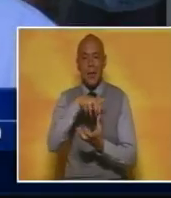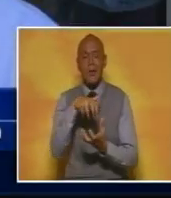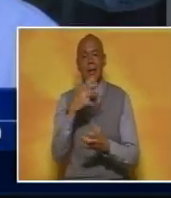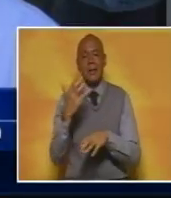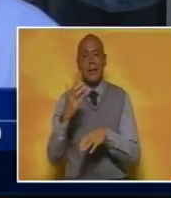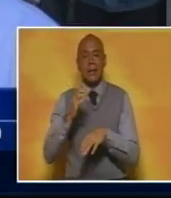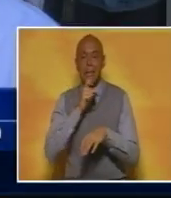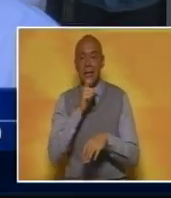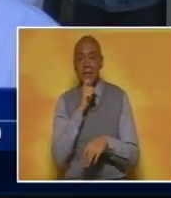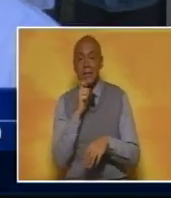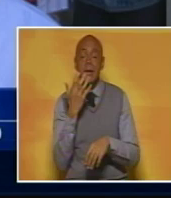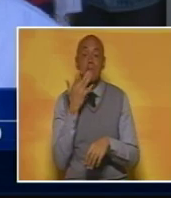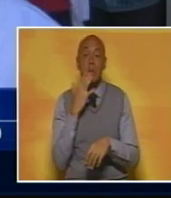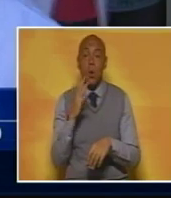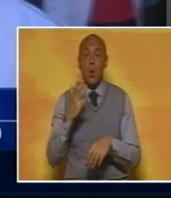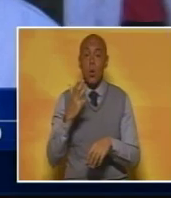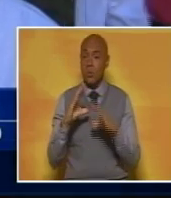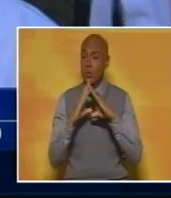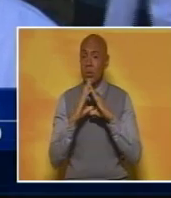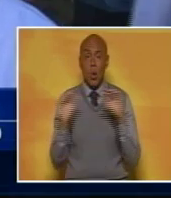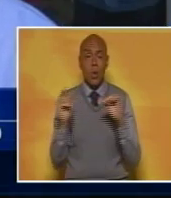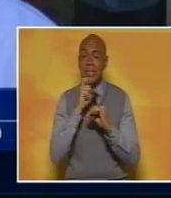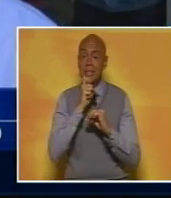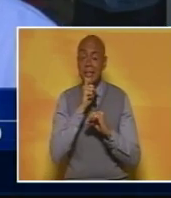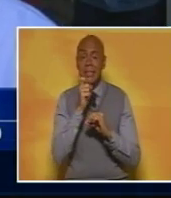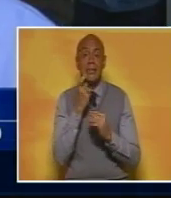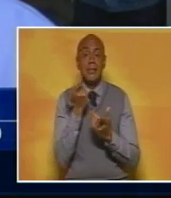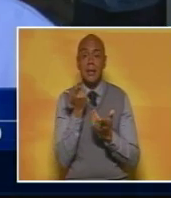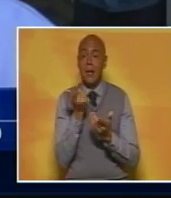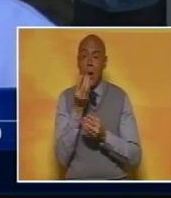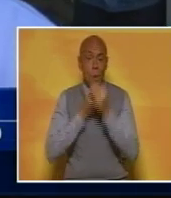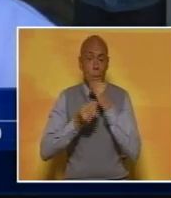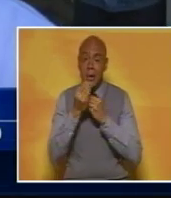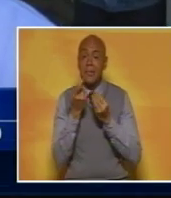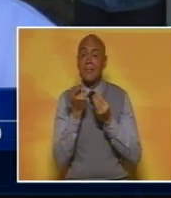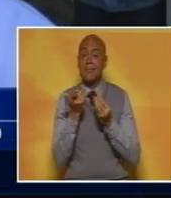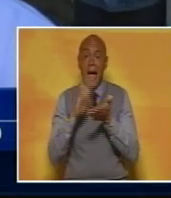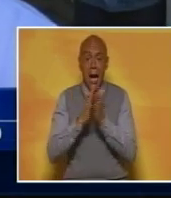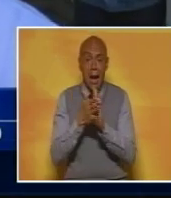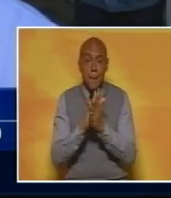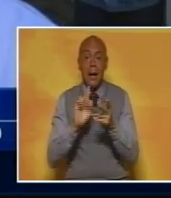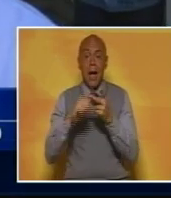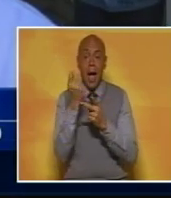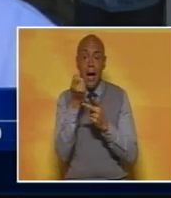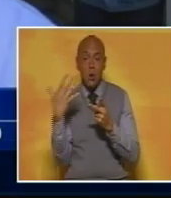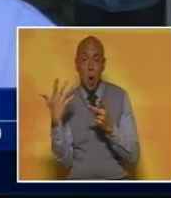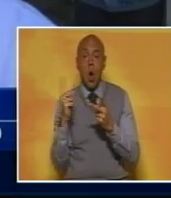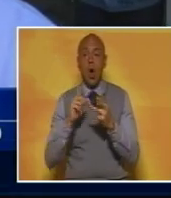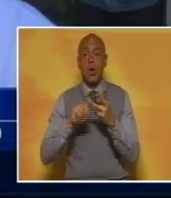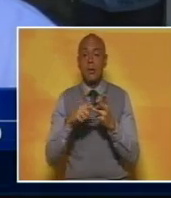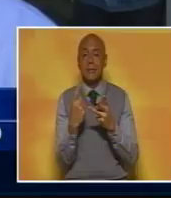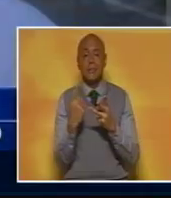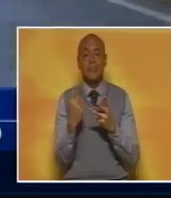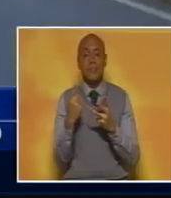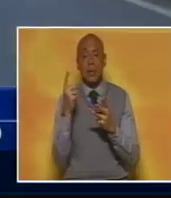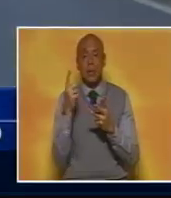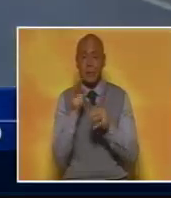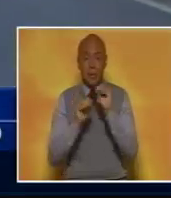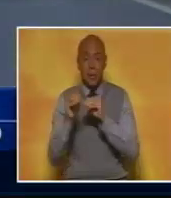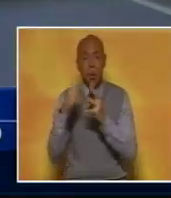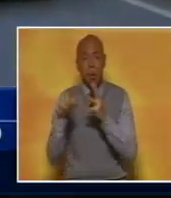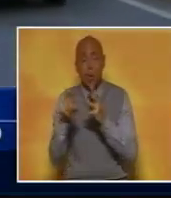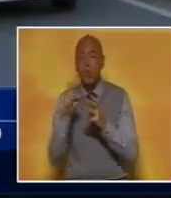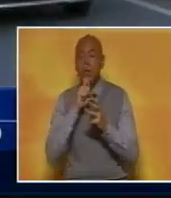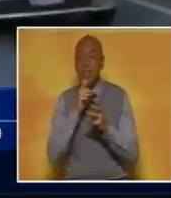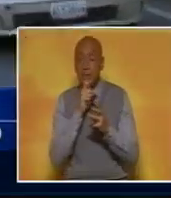pacientes porque casi todo lo que tenemos son puros carbohidratos, o sea, arepa, arroz, pero todo lo que es la proteína están súper deficientes, todo